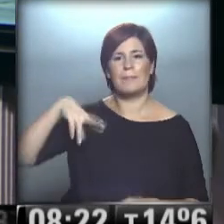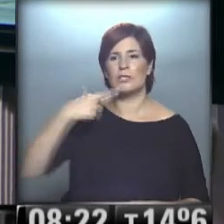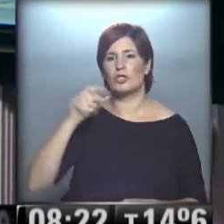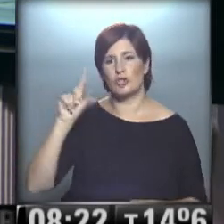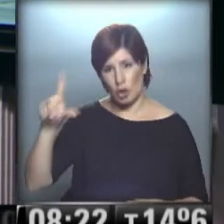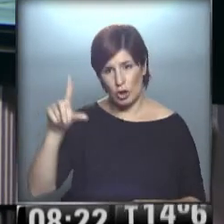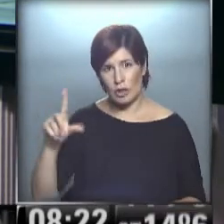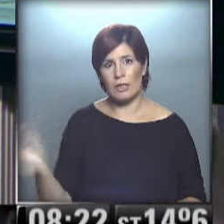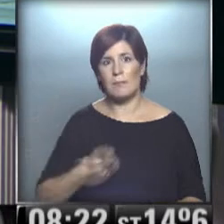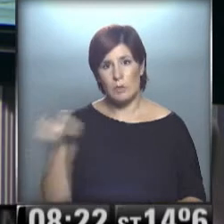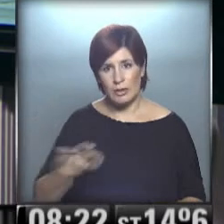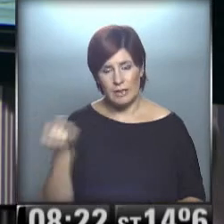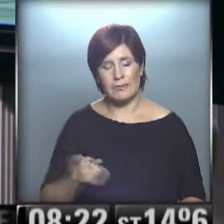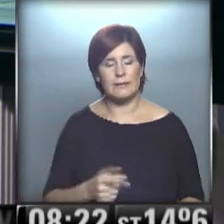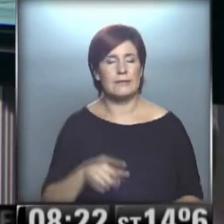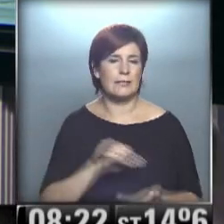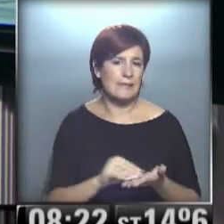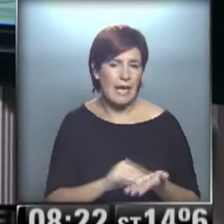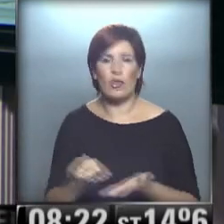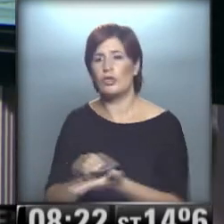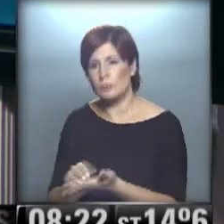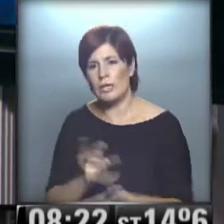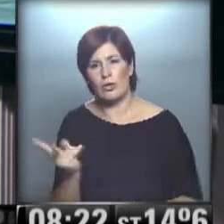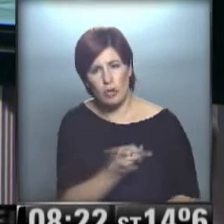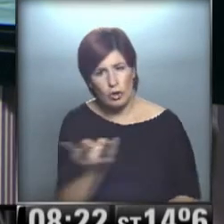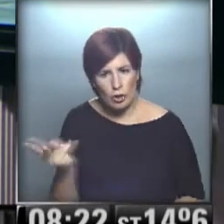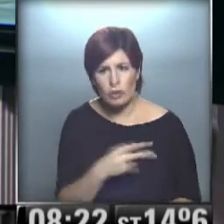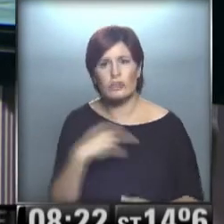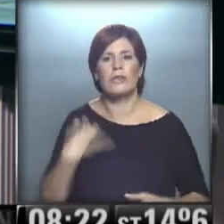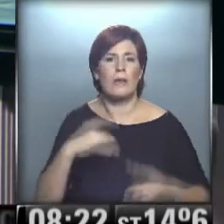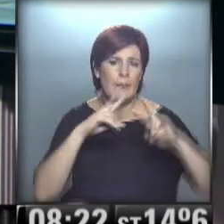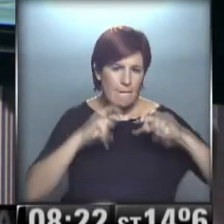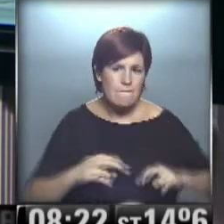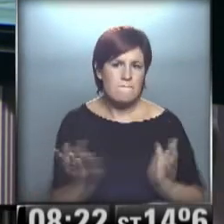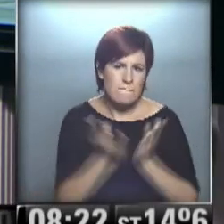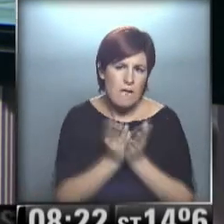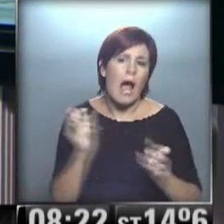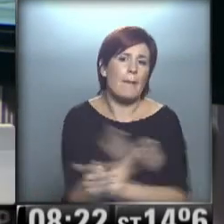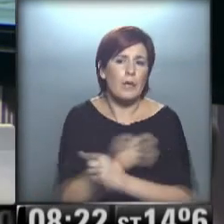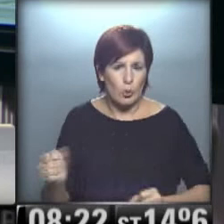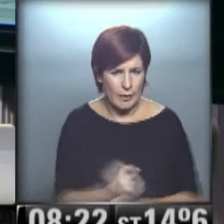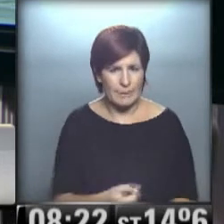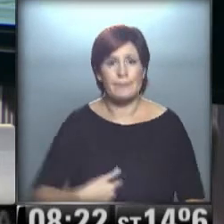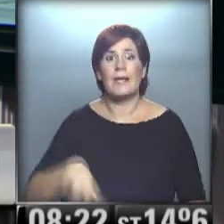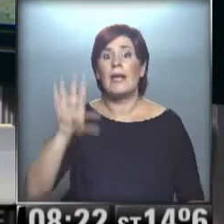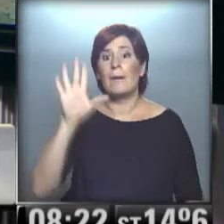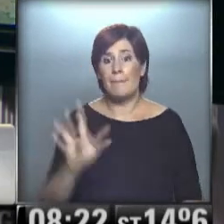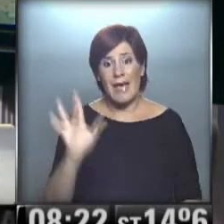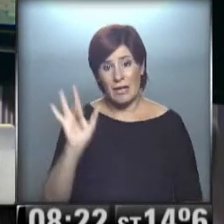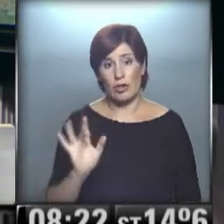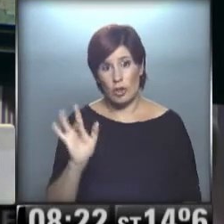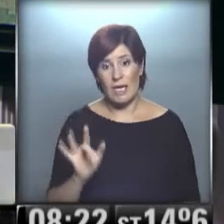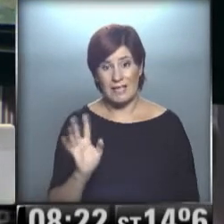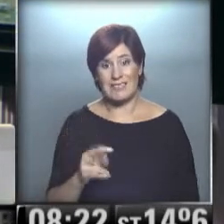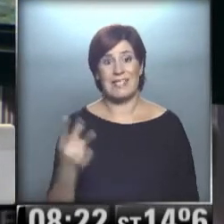en las comisiones del senado nacional y previamente decir que el día miércoles este tema seguramente va a estar también en la agenda la